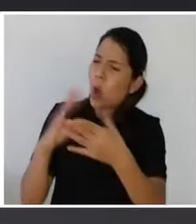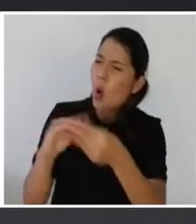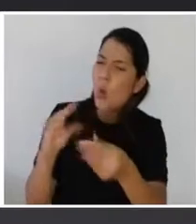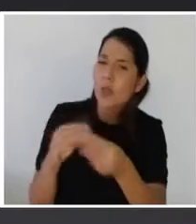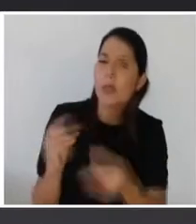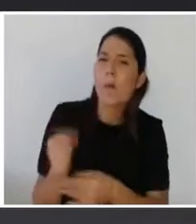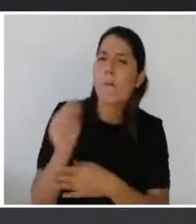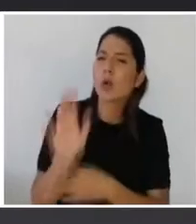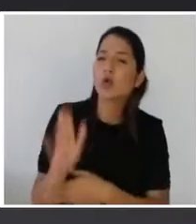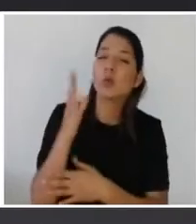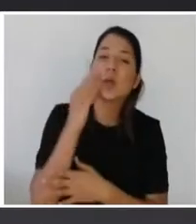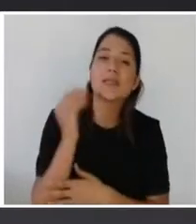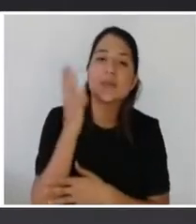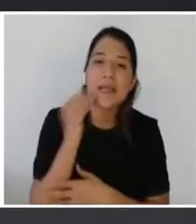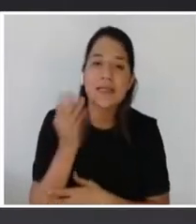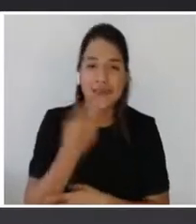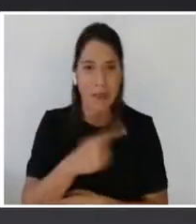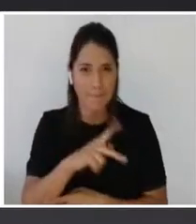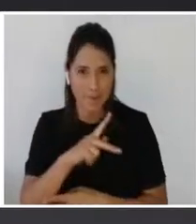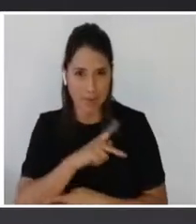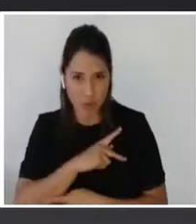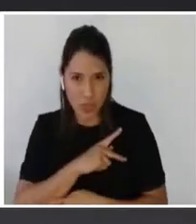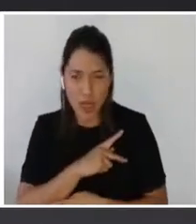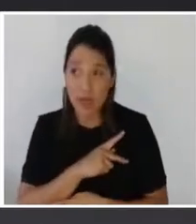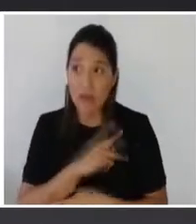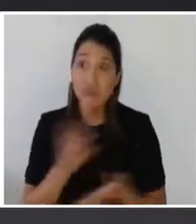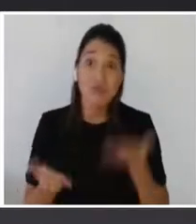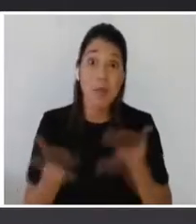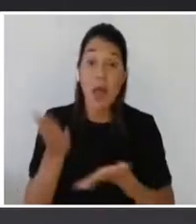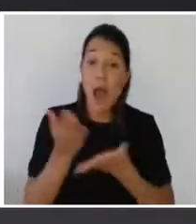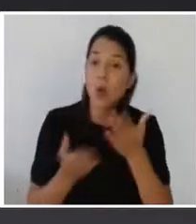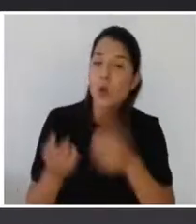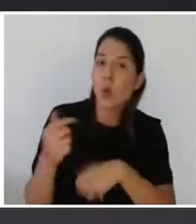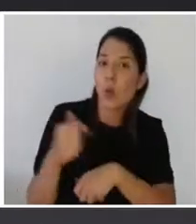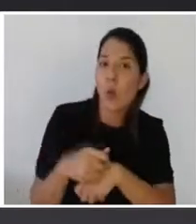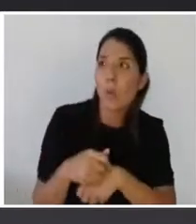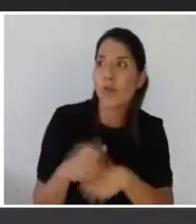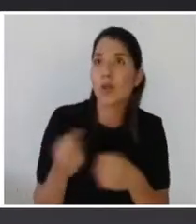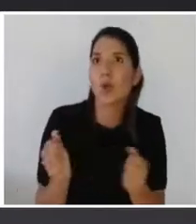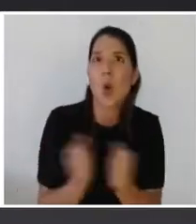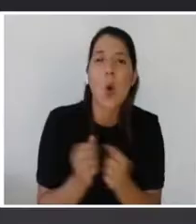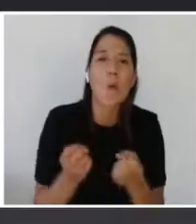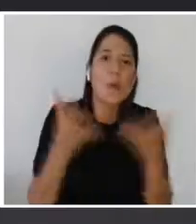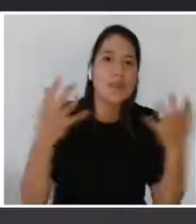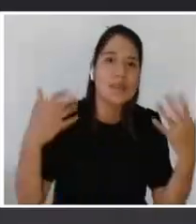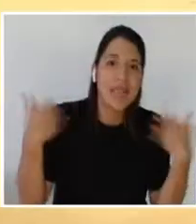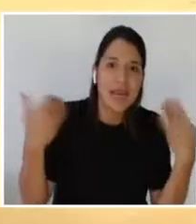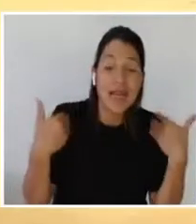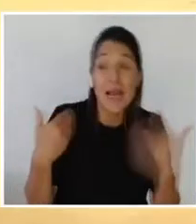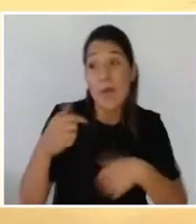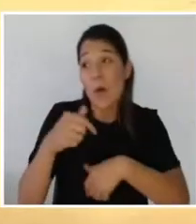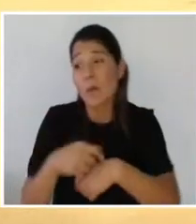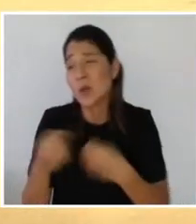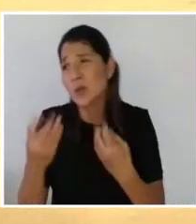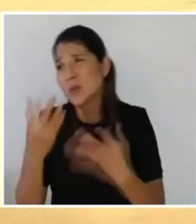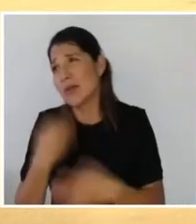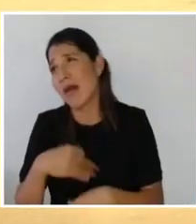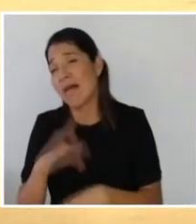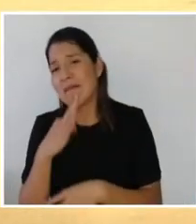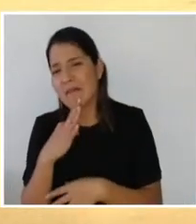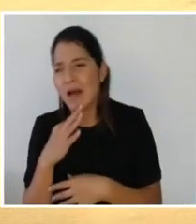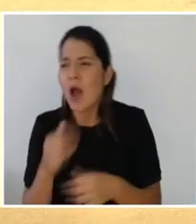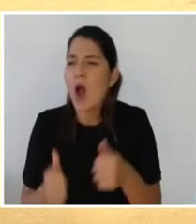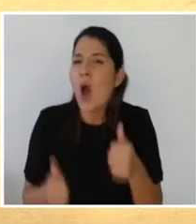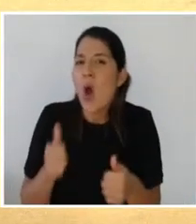experiencia personal. ¿Han habido momentos, me imagino yo, de alegría, momentos de frustración? ¿Cuál ha sido